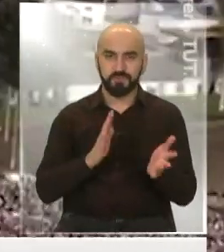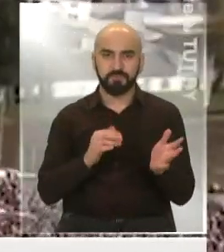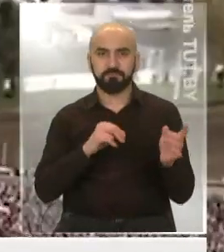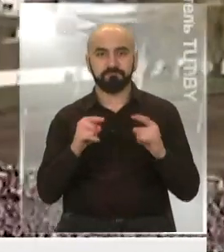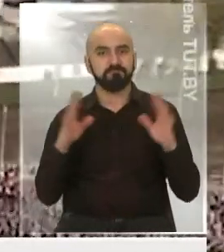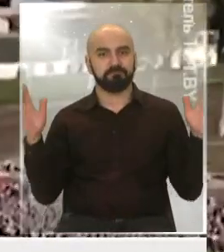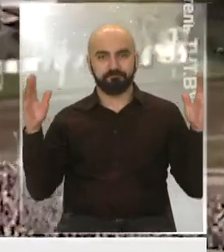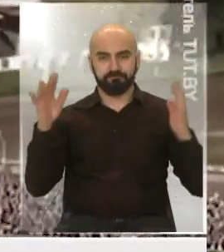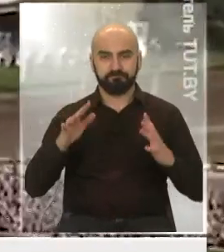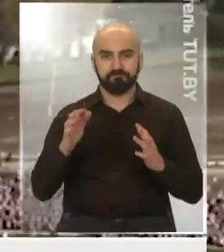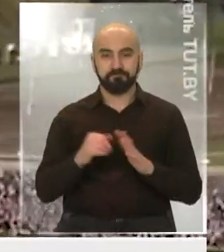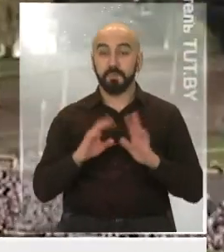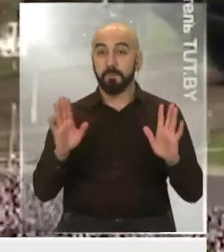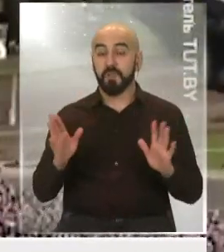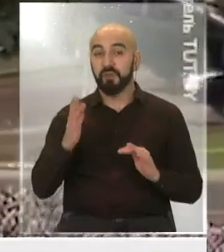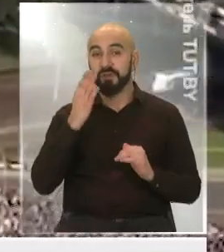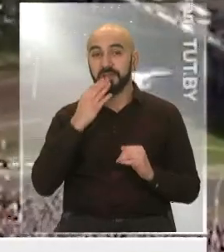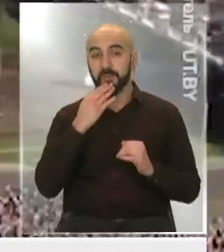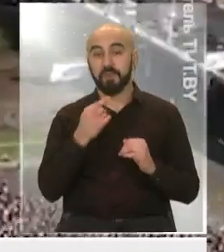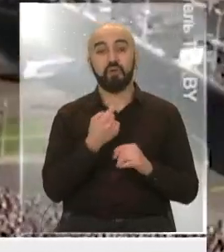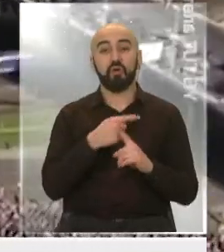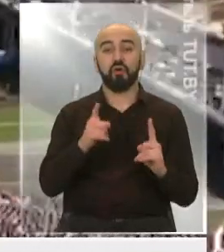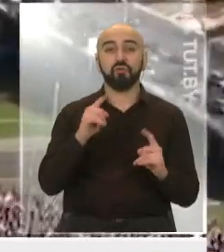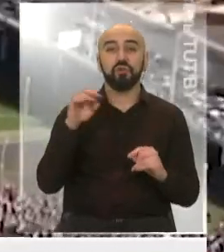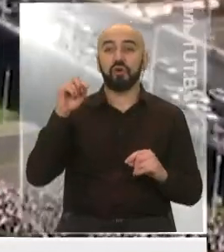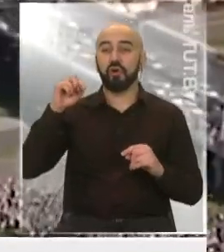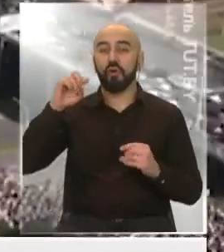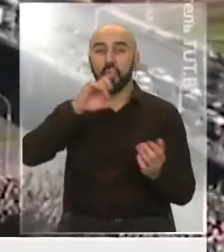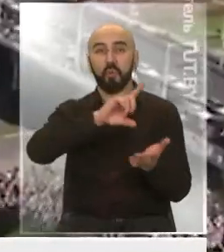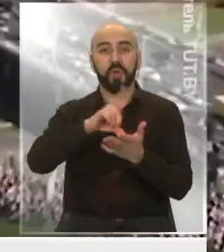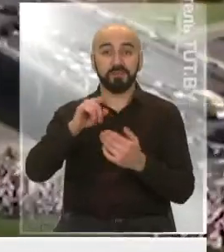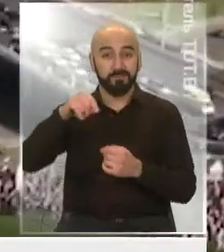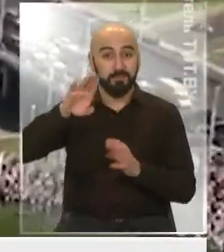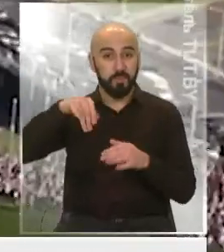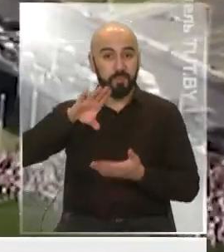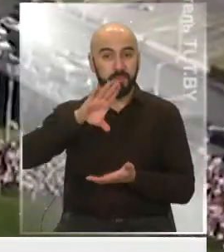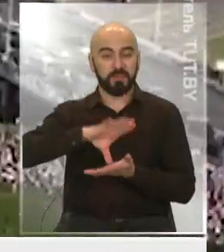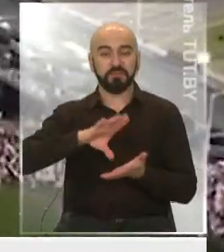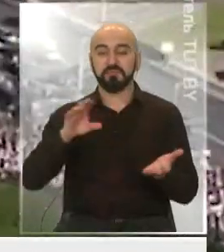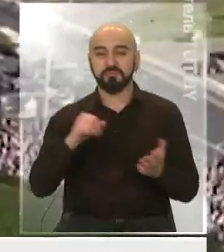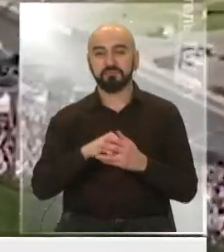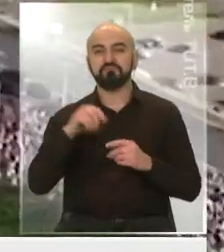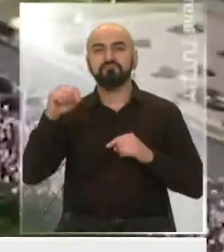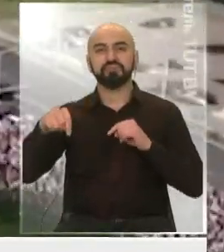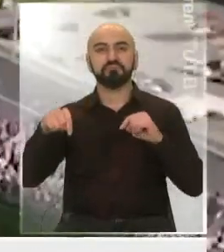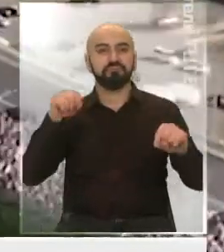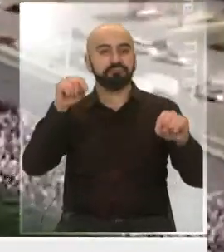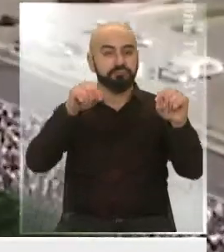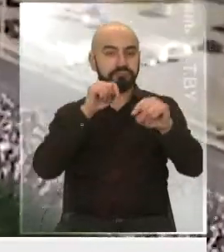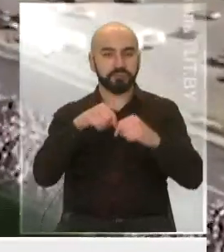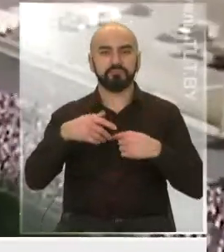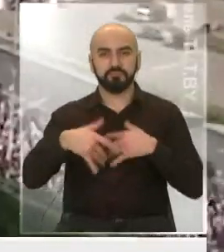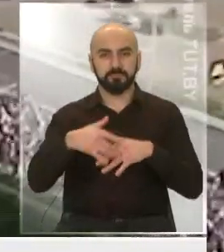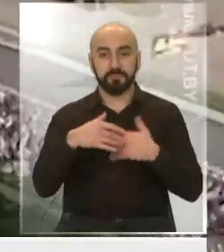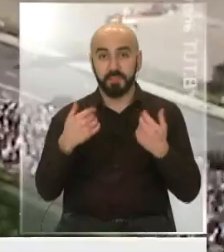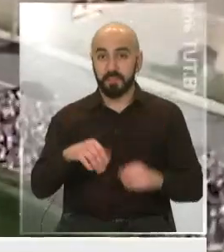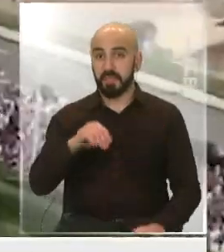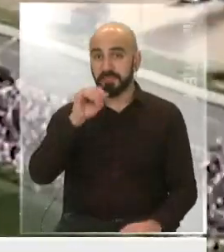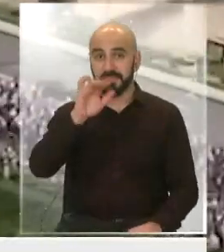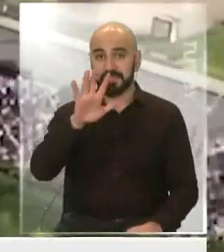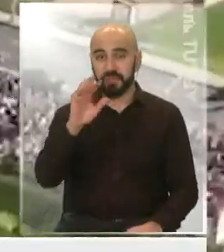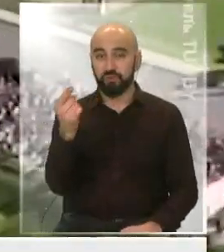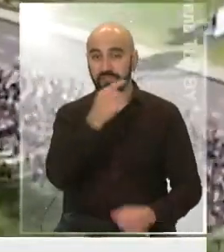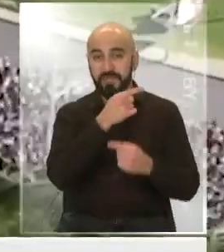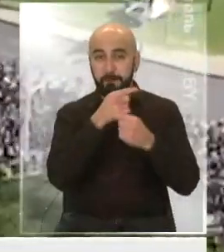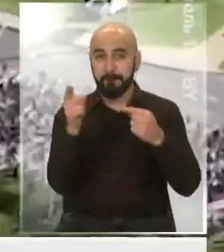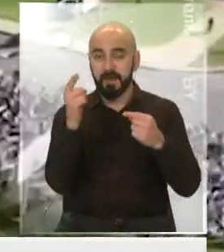en la capital, pero también hubo protestas en otros puntos del país. Y estamos hablando de la quinta semana de manifestaciones en un